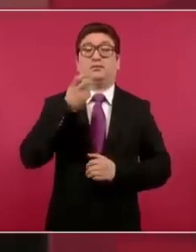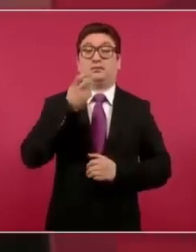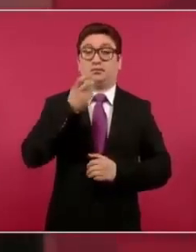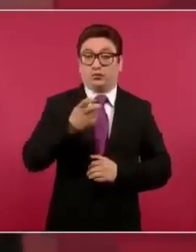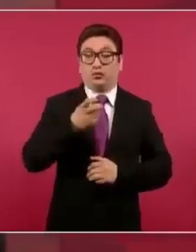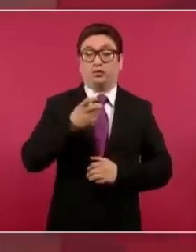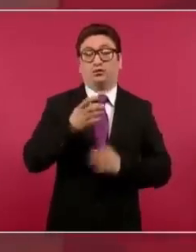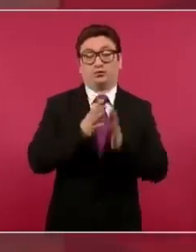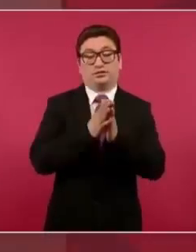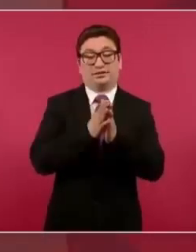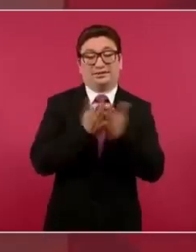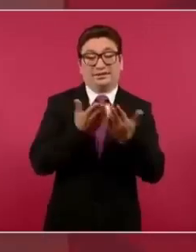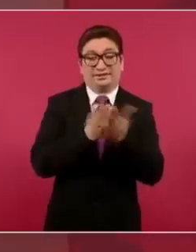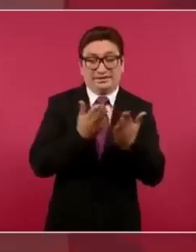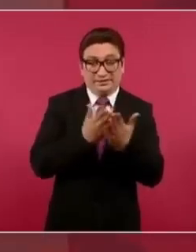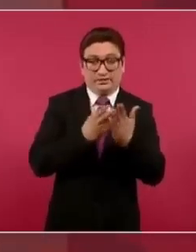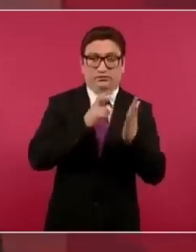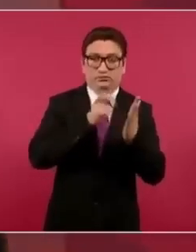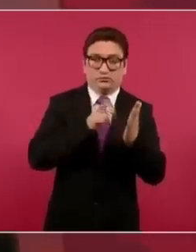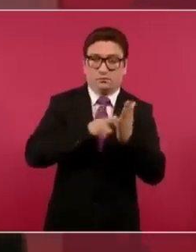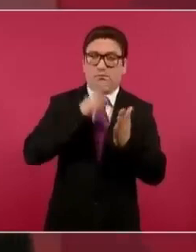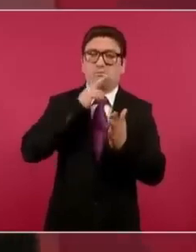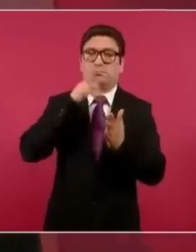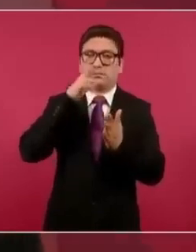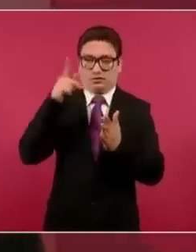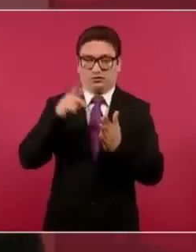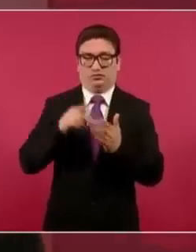los contenidos de los libros de texto